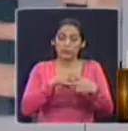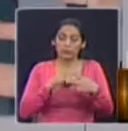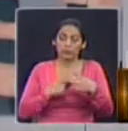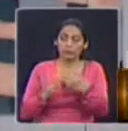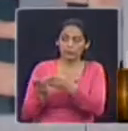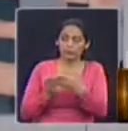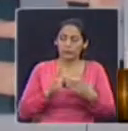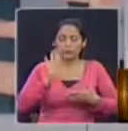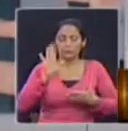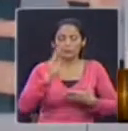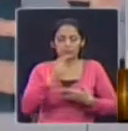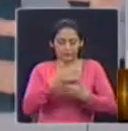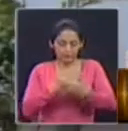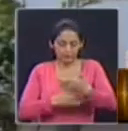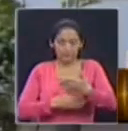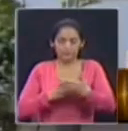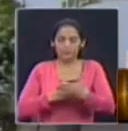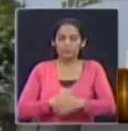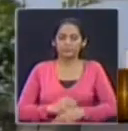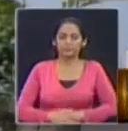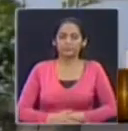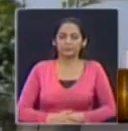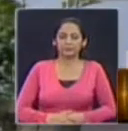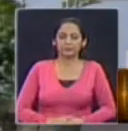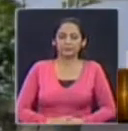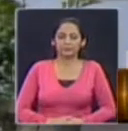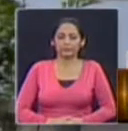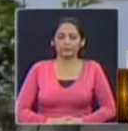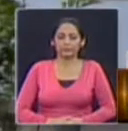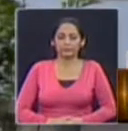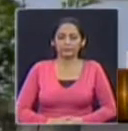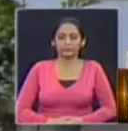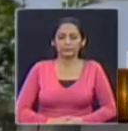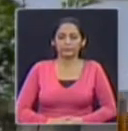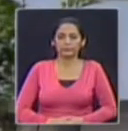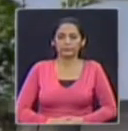sustentos jurídicos que contengan. Santiago Villasañay, Telerama Noticias.